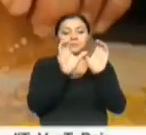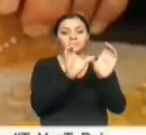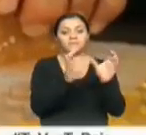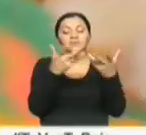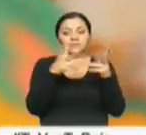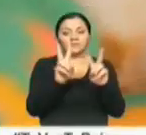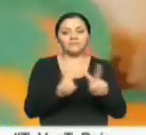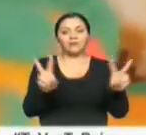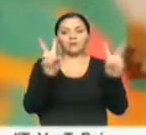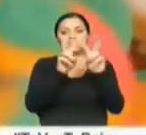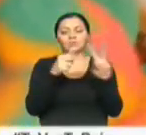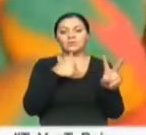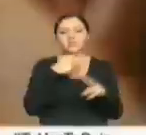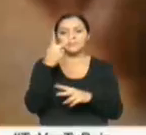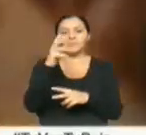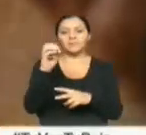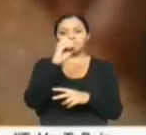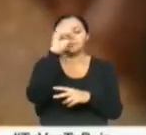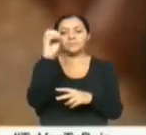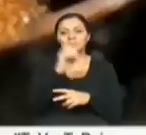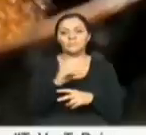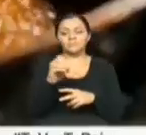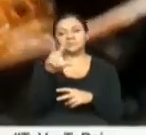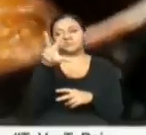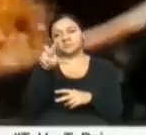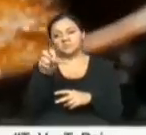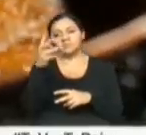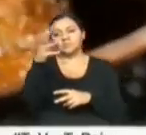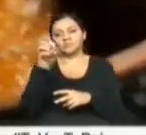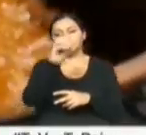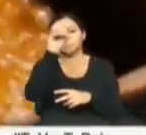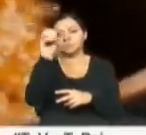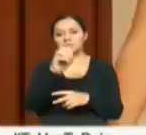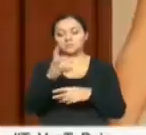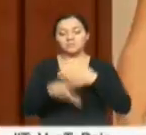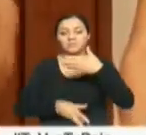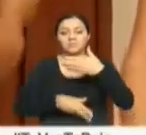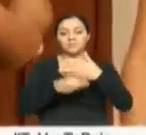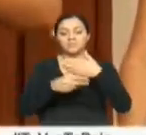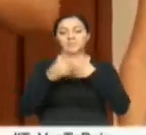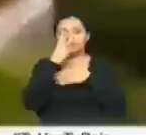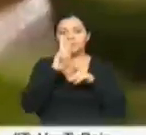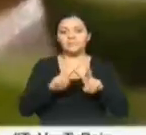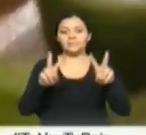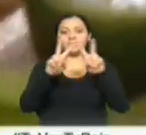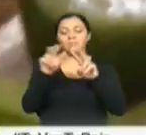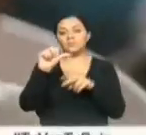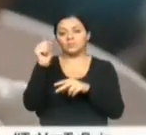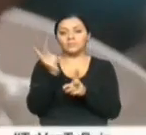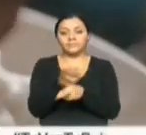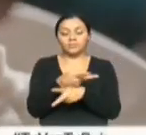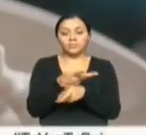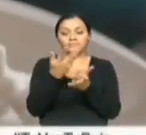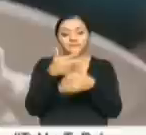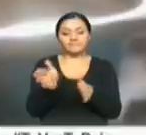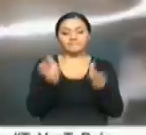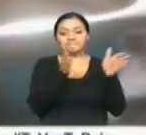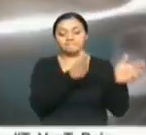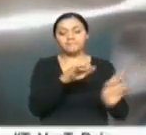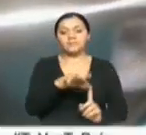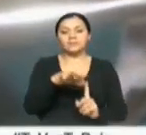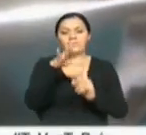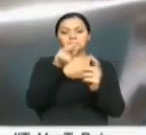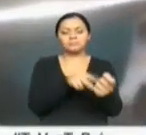un valor de entre el 20% y el 40%, adicional al precio de otros productos. De esta manera, las